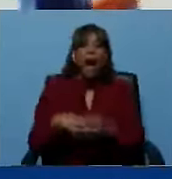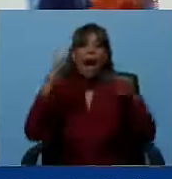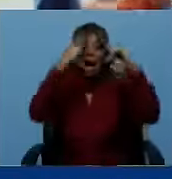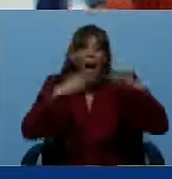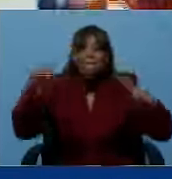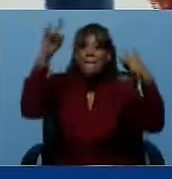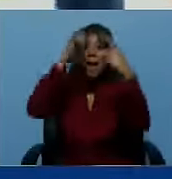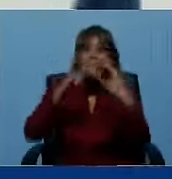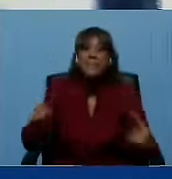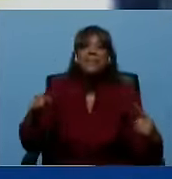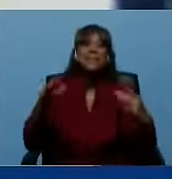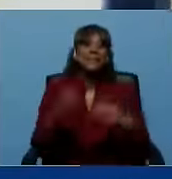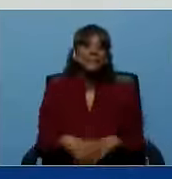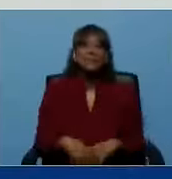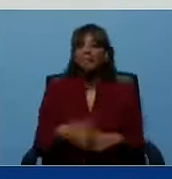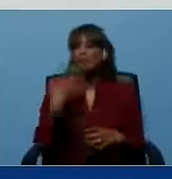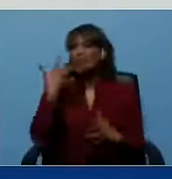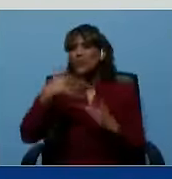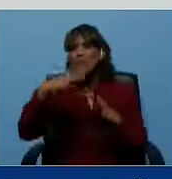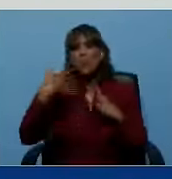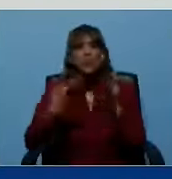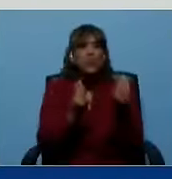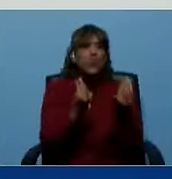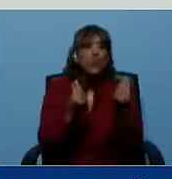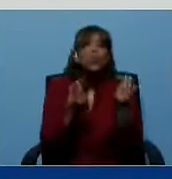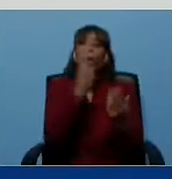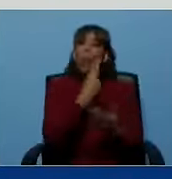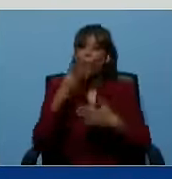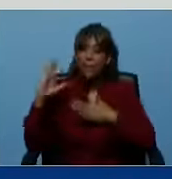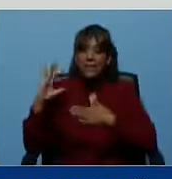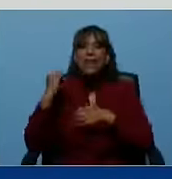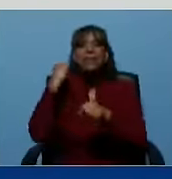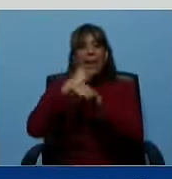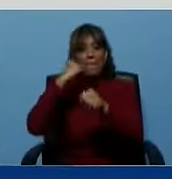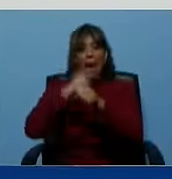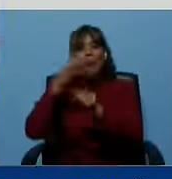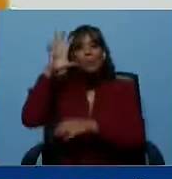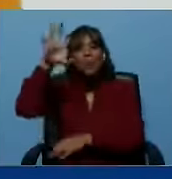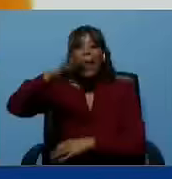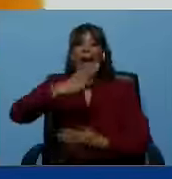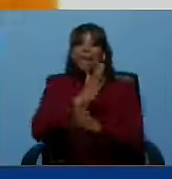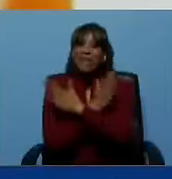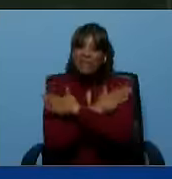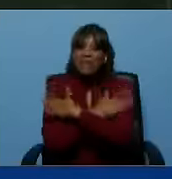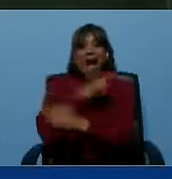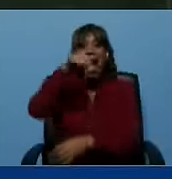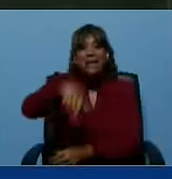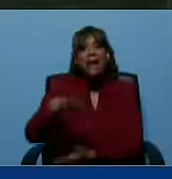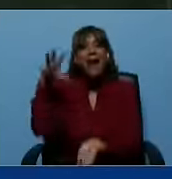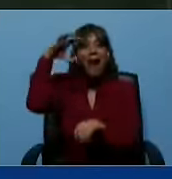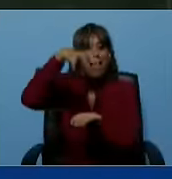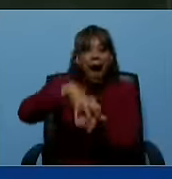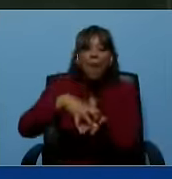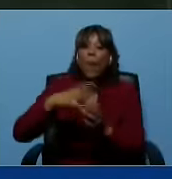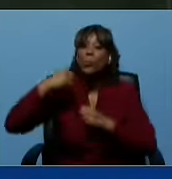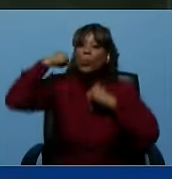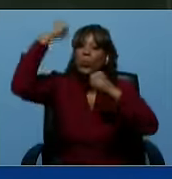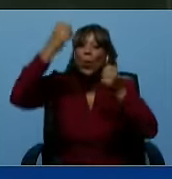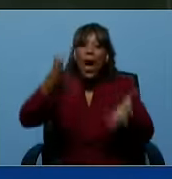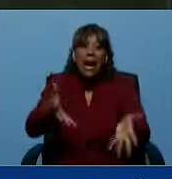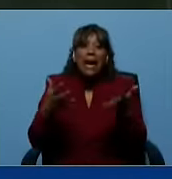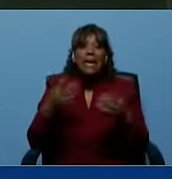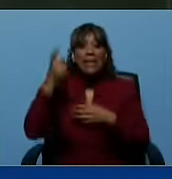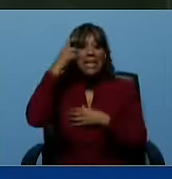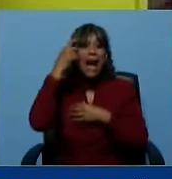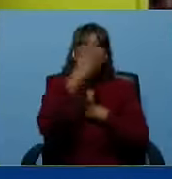campamento de tribilines y campeones. Y bueno, presidente, comprometido con la patria, lo felicitamos desde aquí, desde el estado de Aragua, por su triunfo el